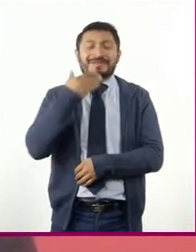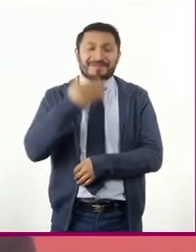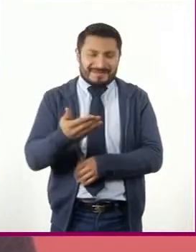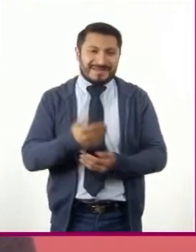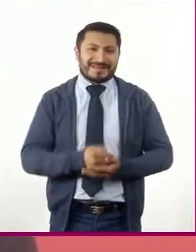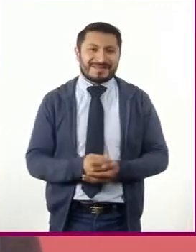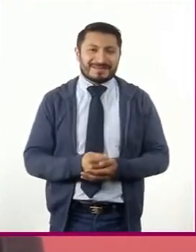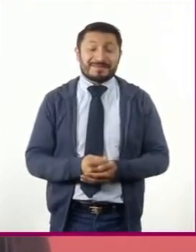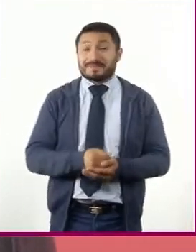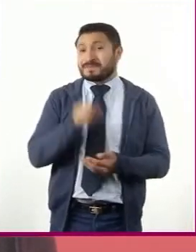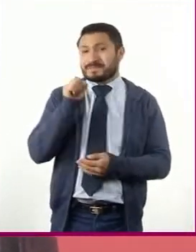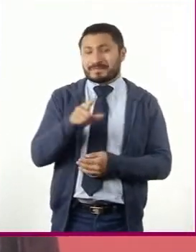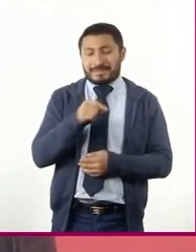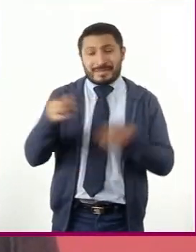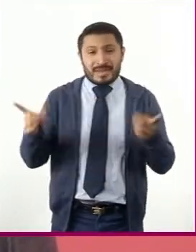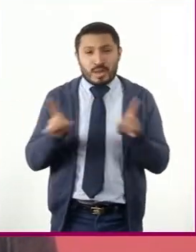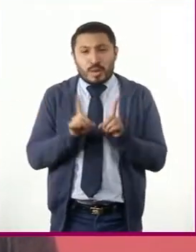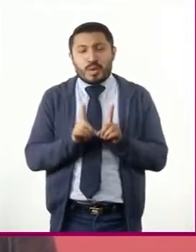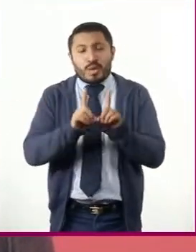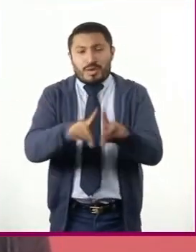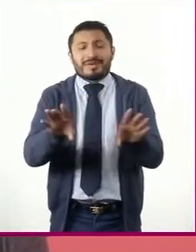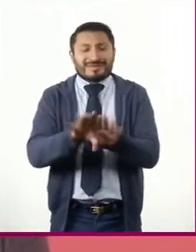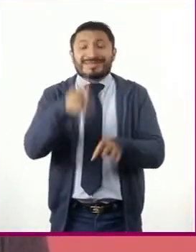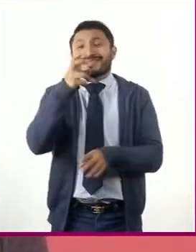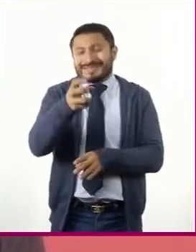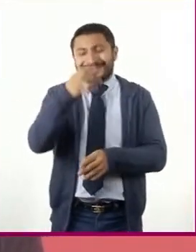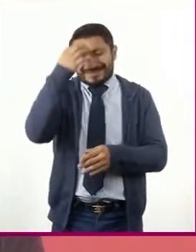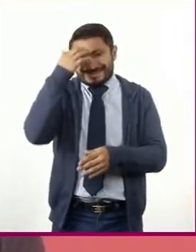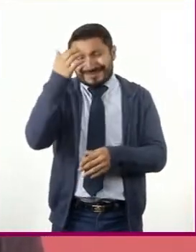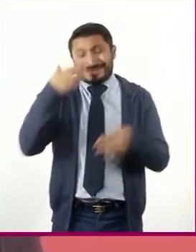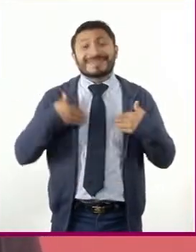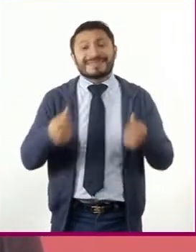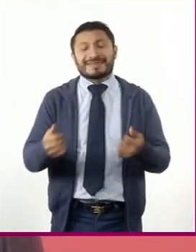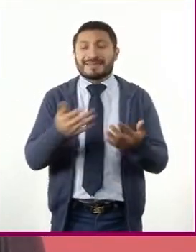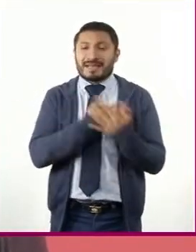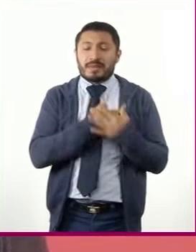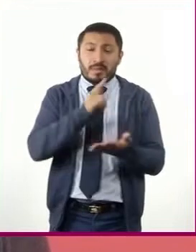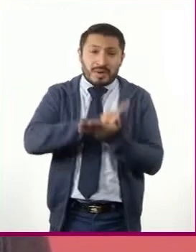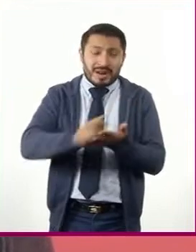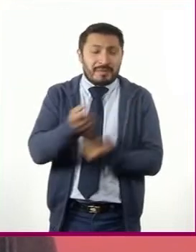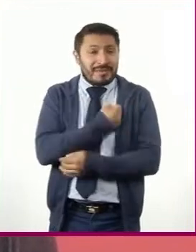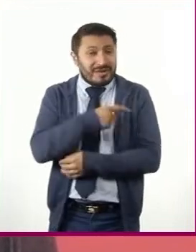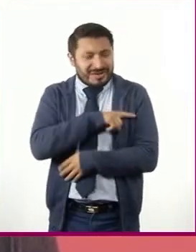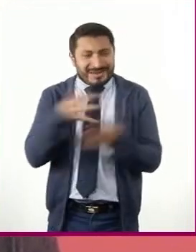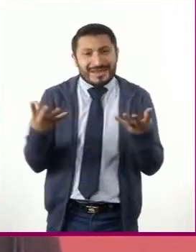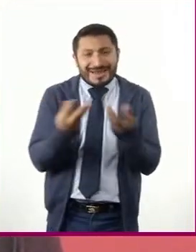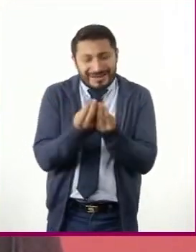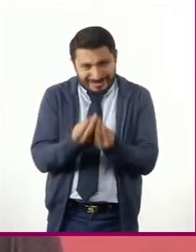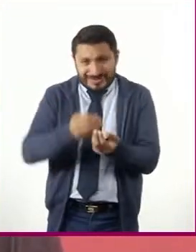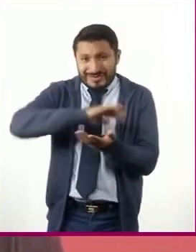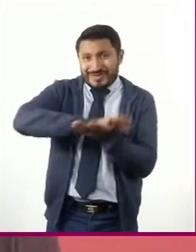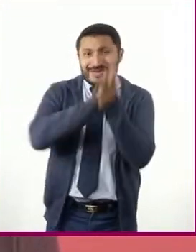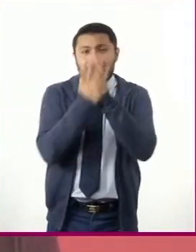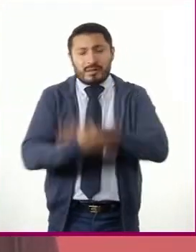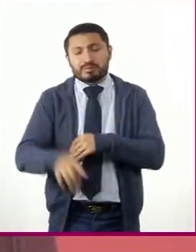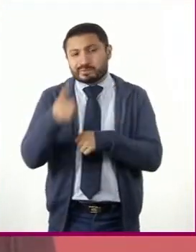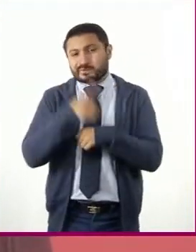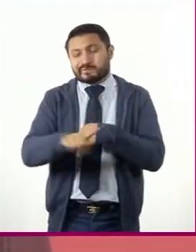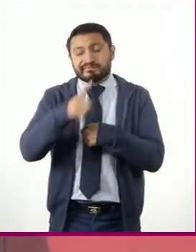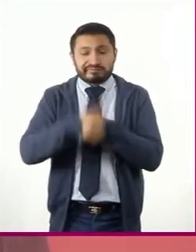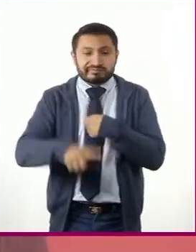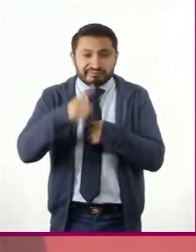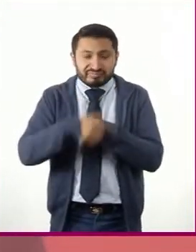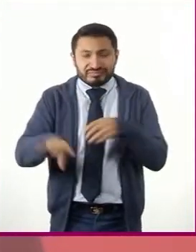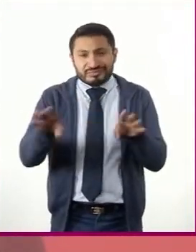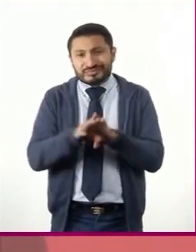En el mismo punto que fuimos certificados de esto, aquel amor limpio y sano que nos teníamos se comenzó a dañar y se